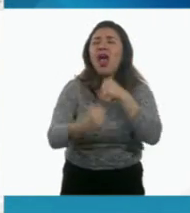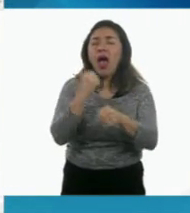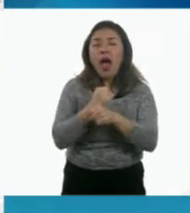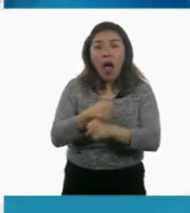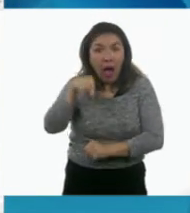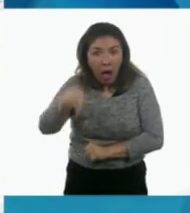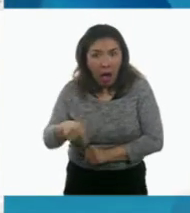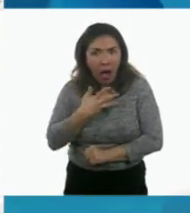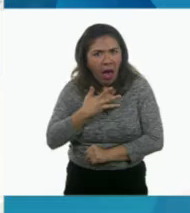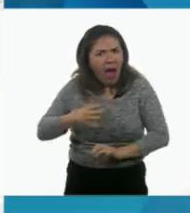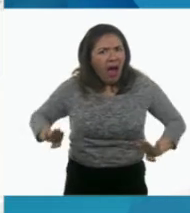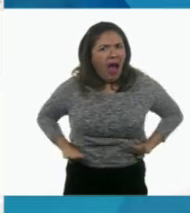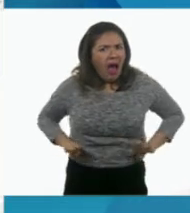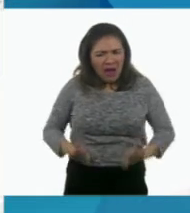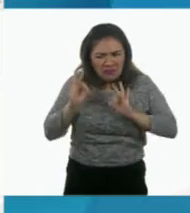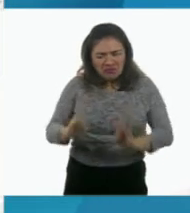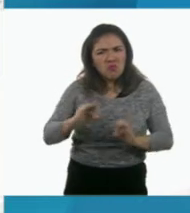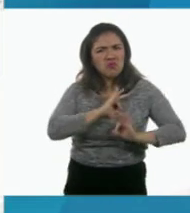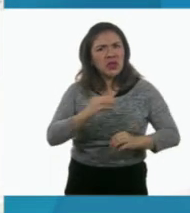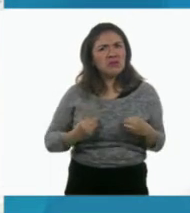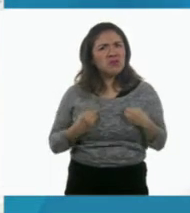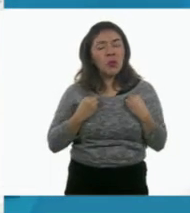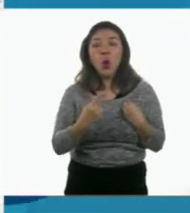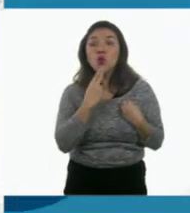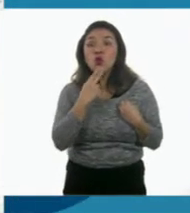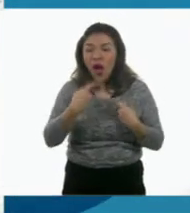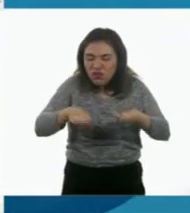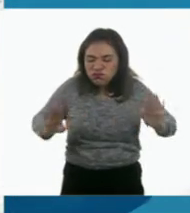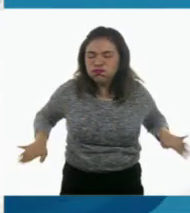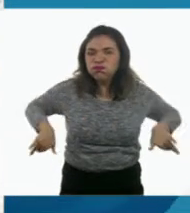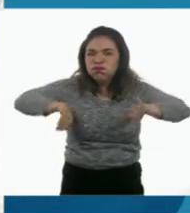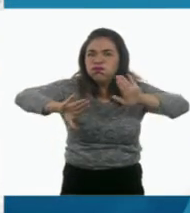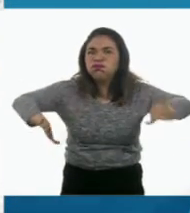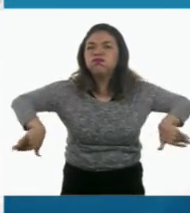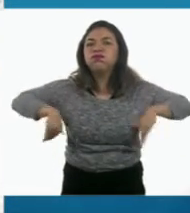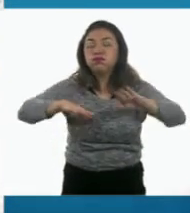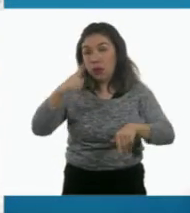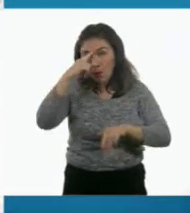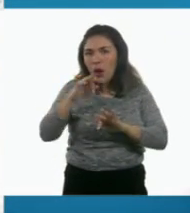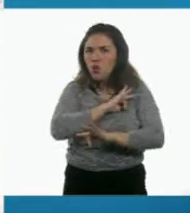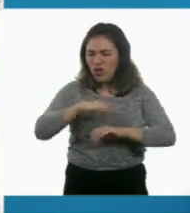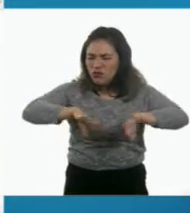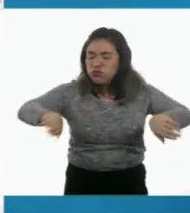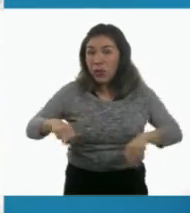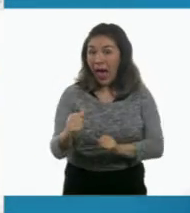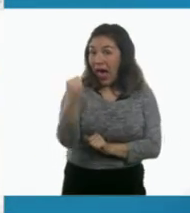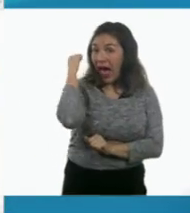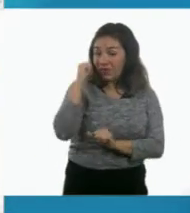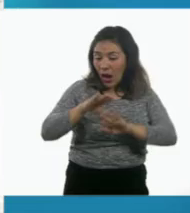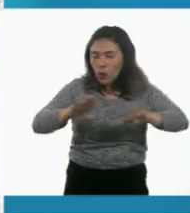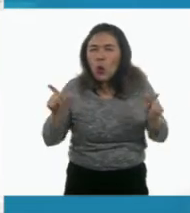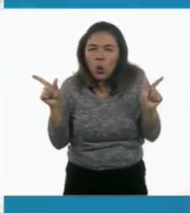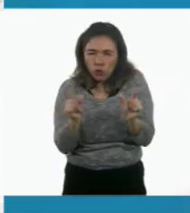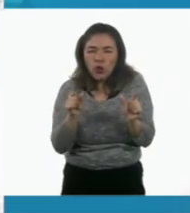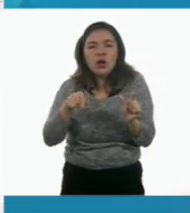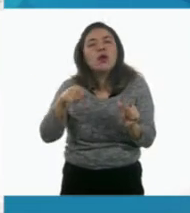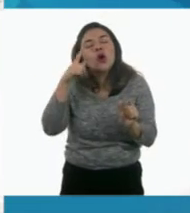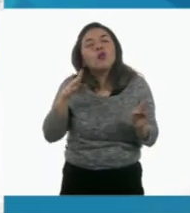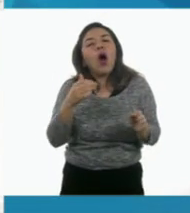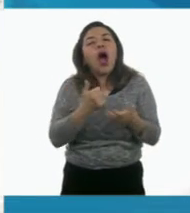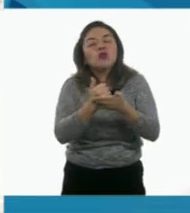perfectamente adaptada. Utiliza las fuertes aletas delanteras como remos y las traseras más pequeñas como